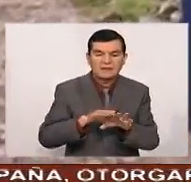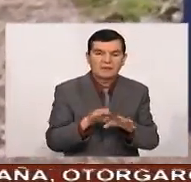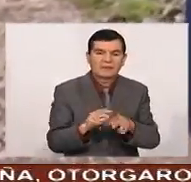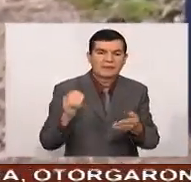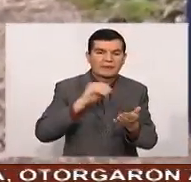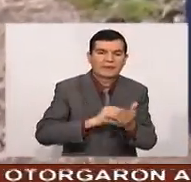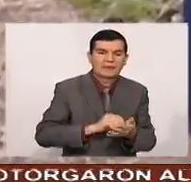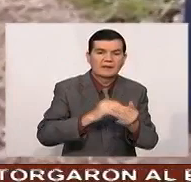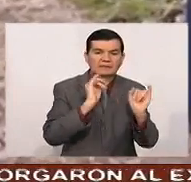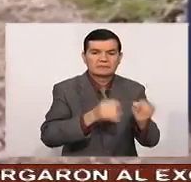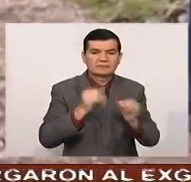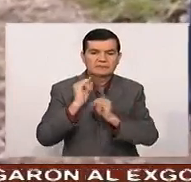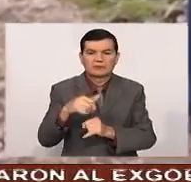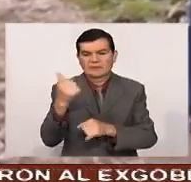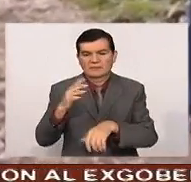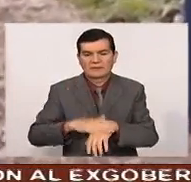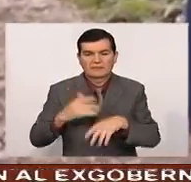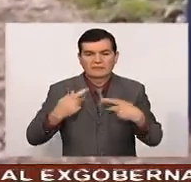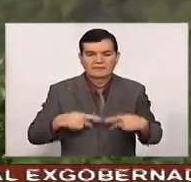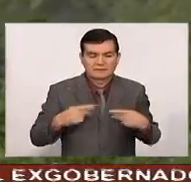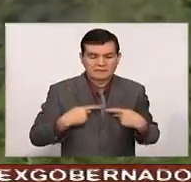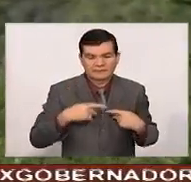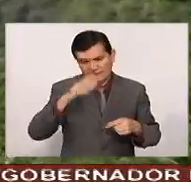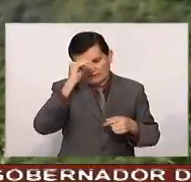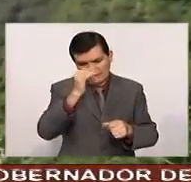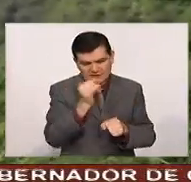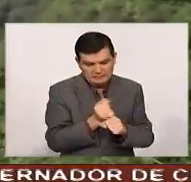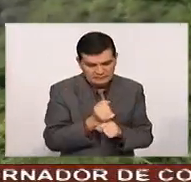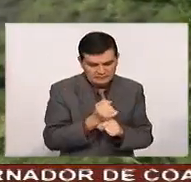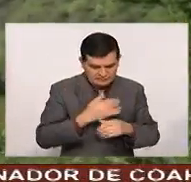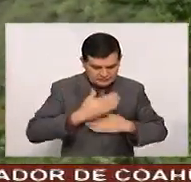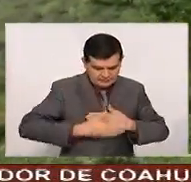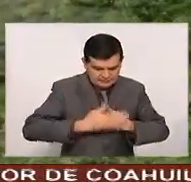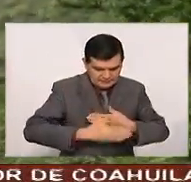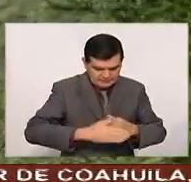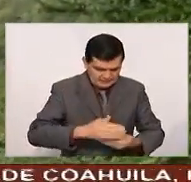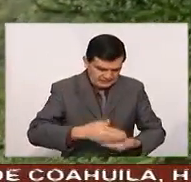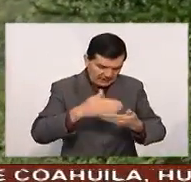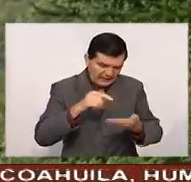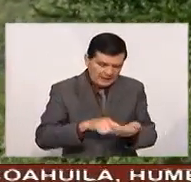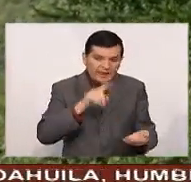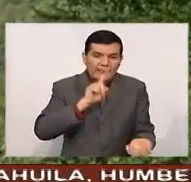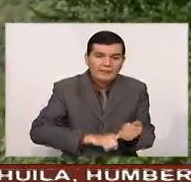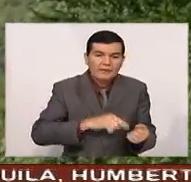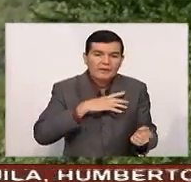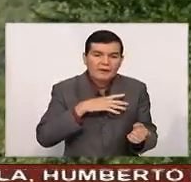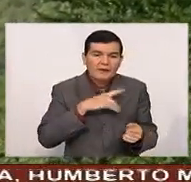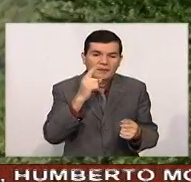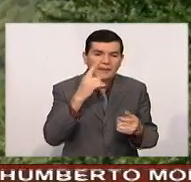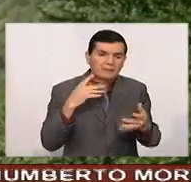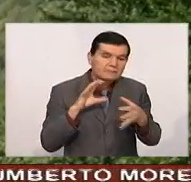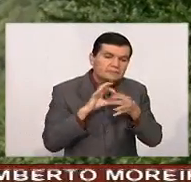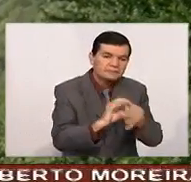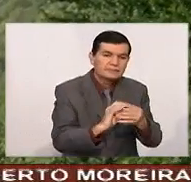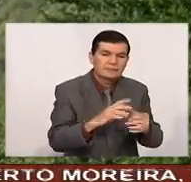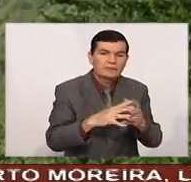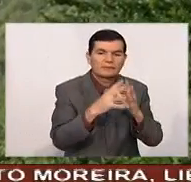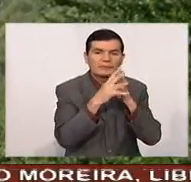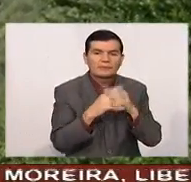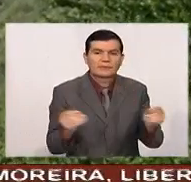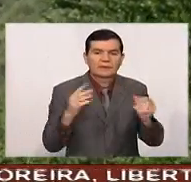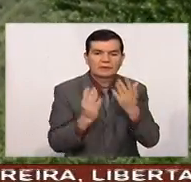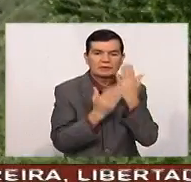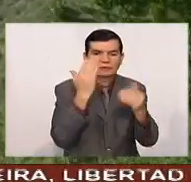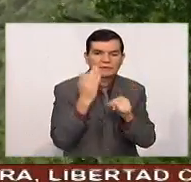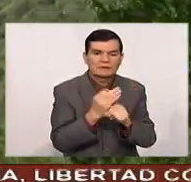la identidad de otros involucrados. De acuerdo con los expedientes del caso, uno de los detenidos está relacionado con la desaparición de los